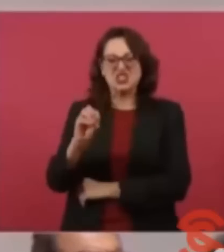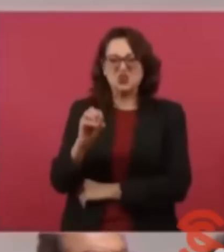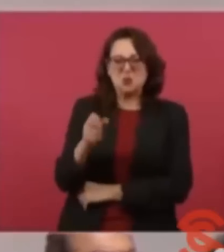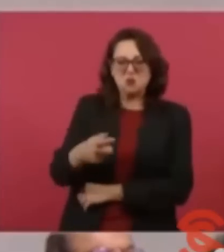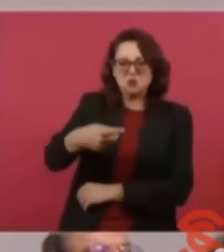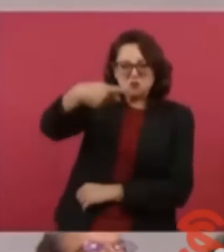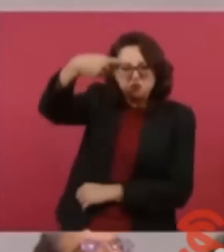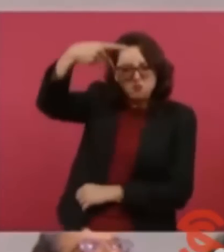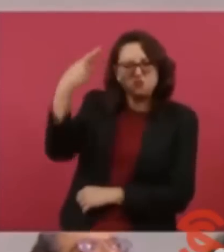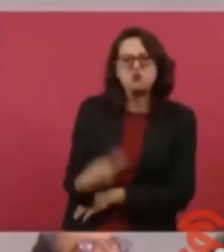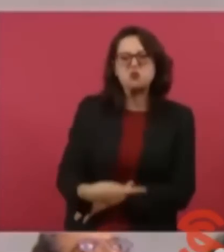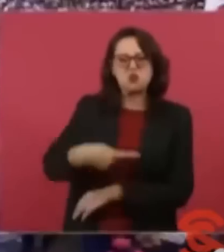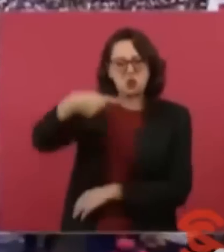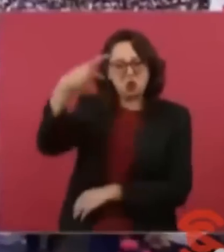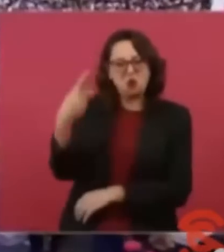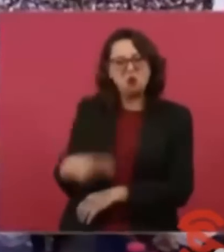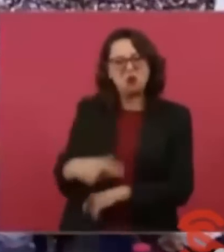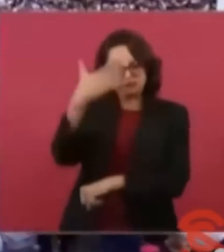nación.